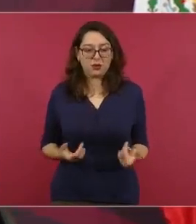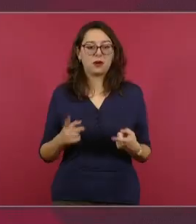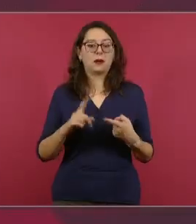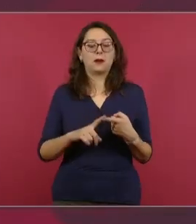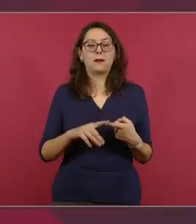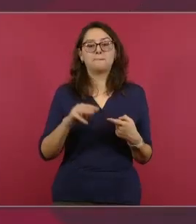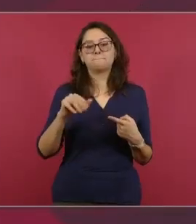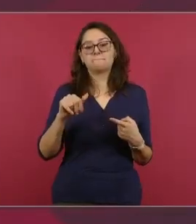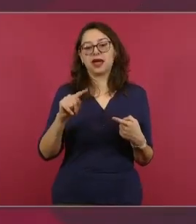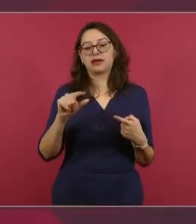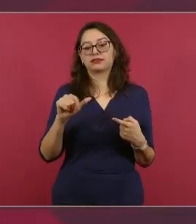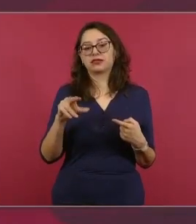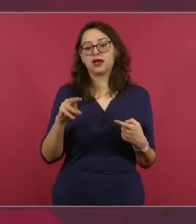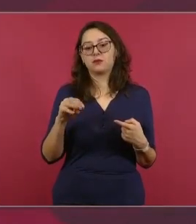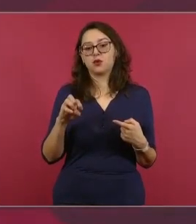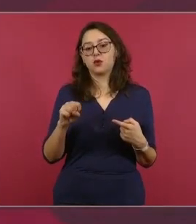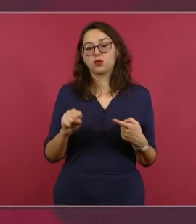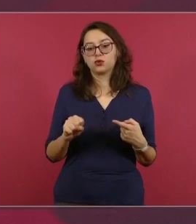Matamoros,